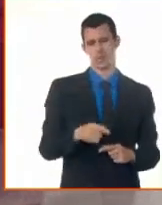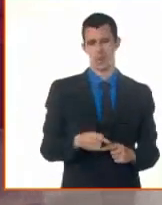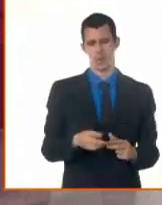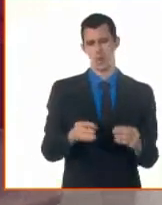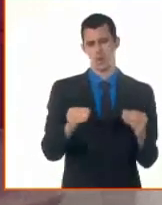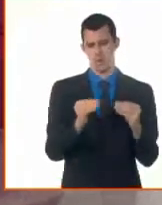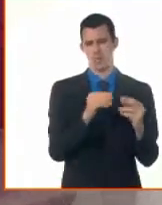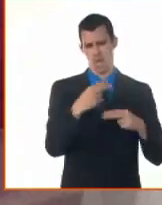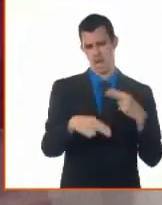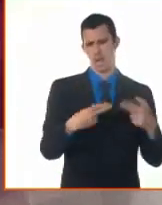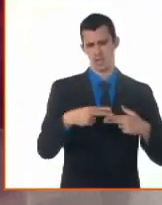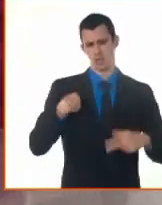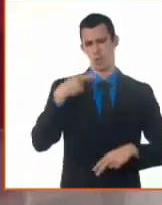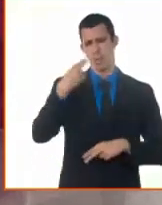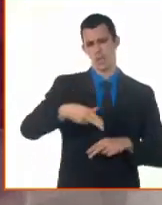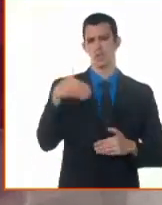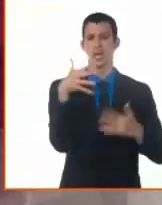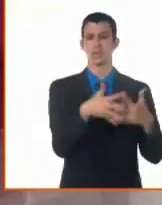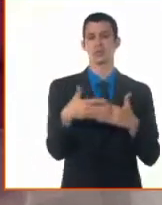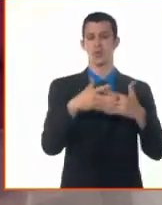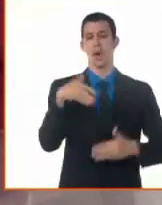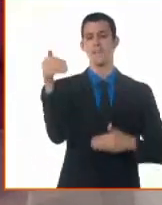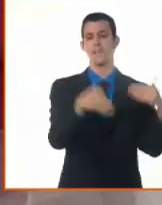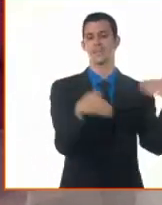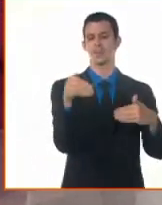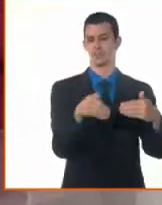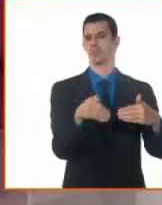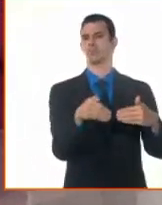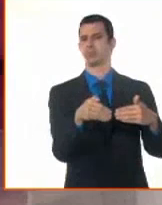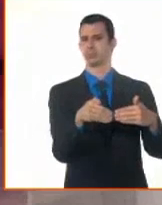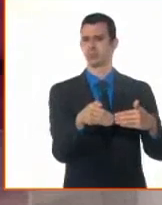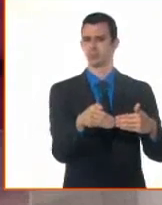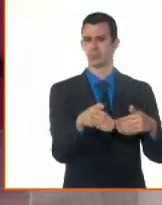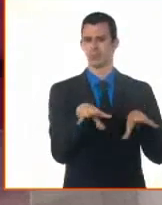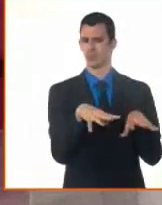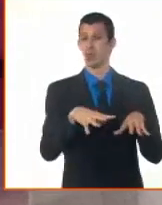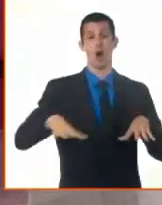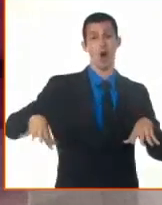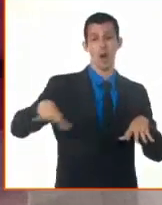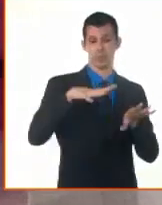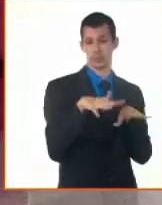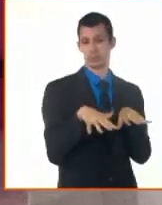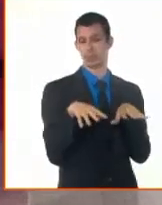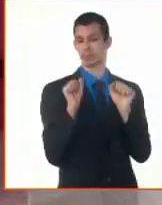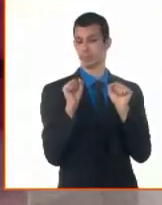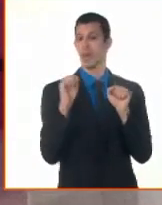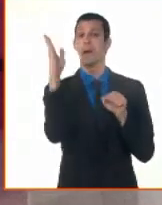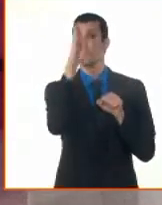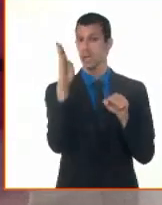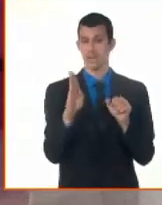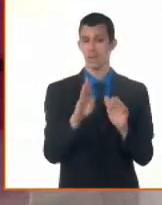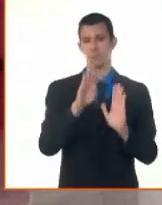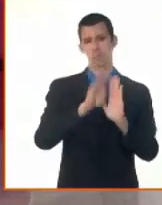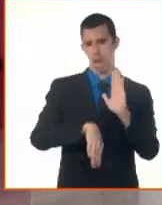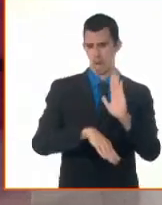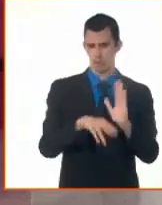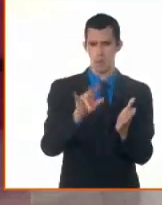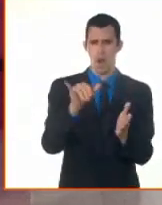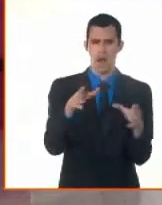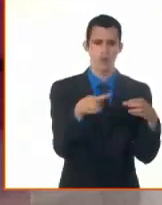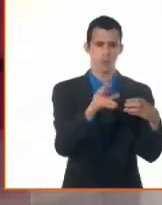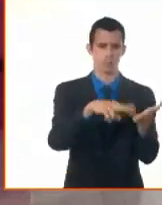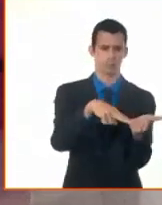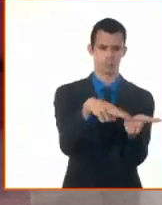Y entonces salieron salió Brasil salió Argentina en la era